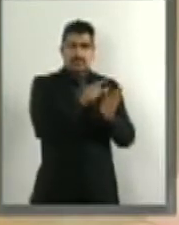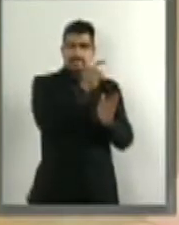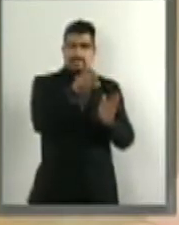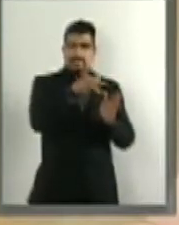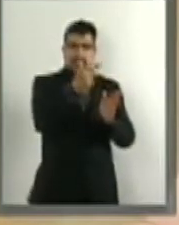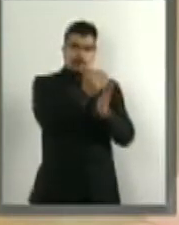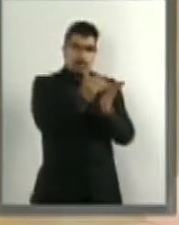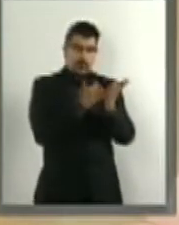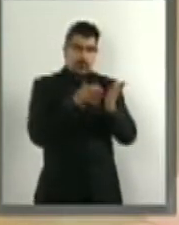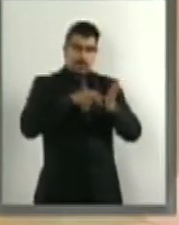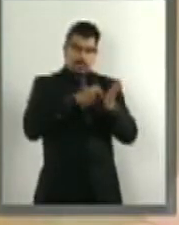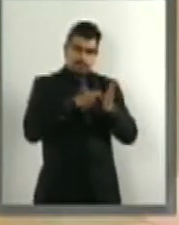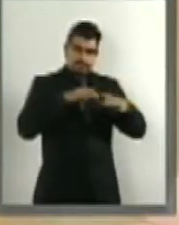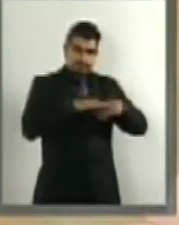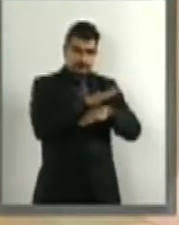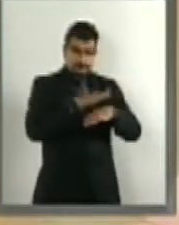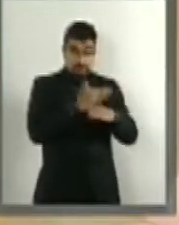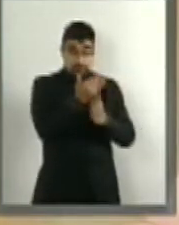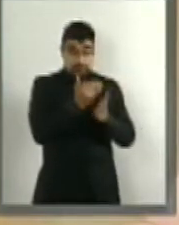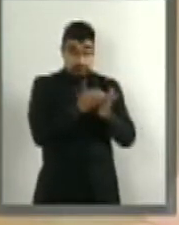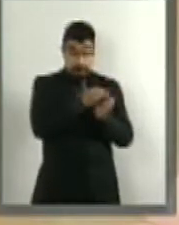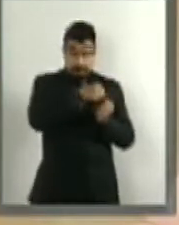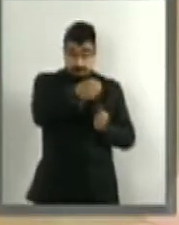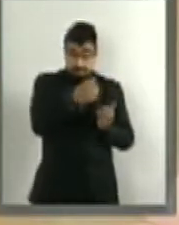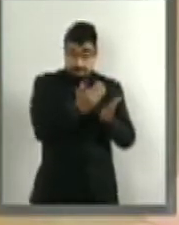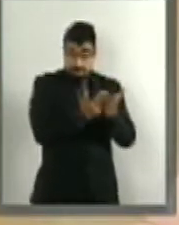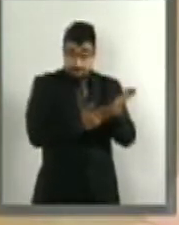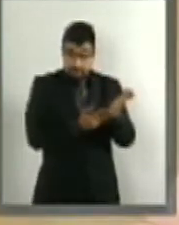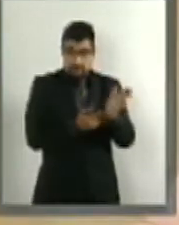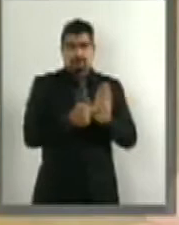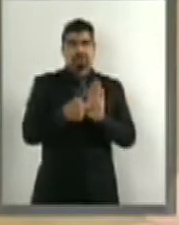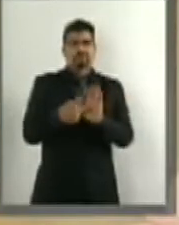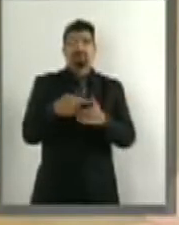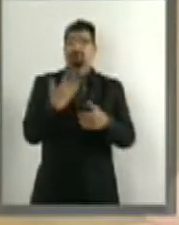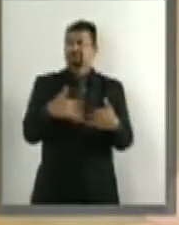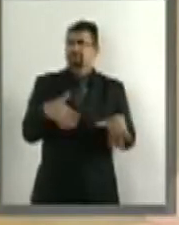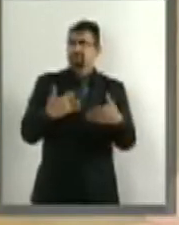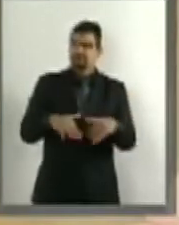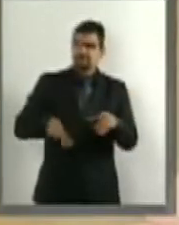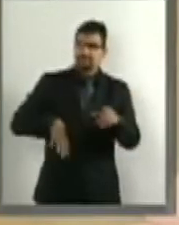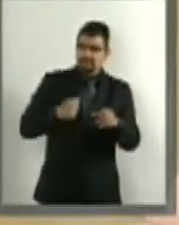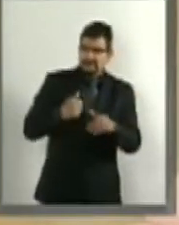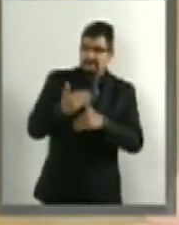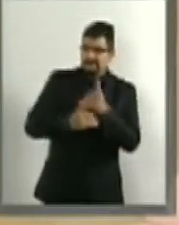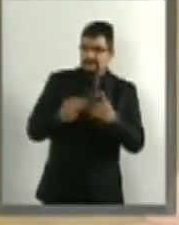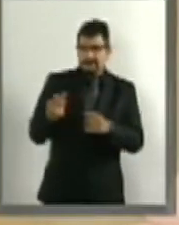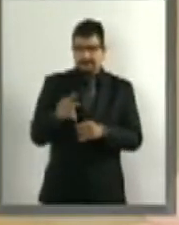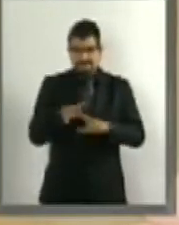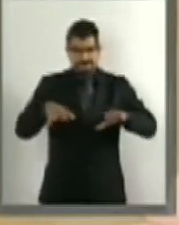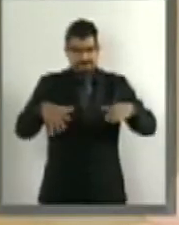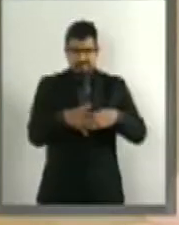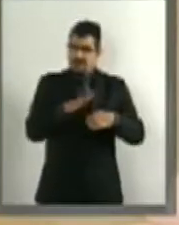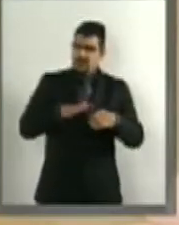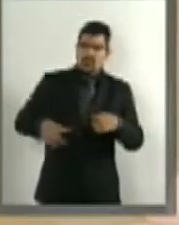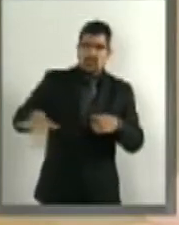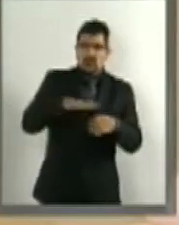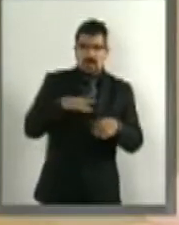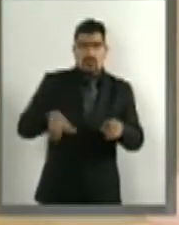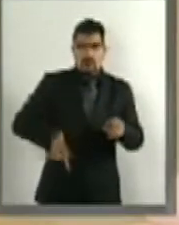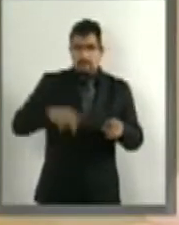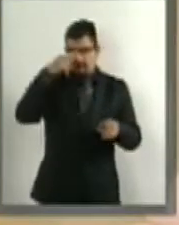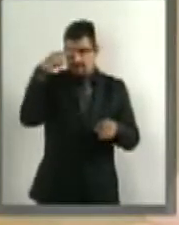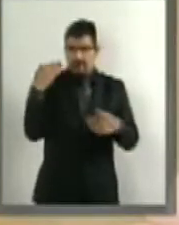nuestra Constitución representa uno de los principales esfuerzos de las instituciones todas del Estado